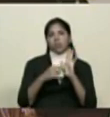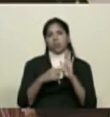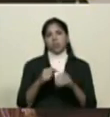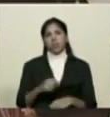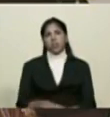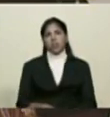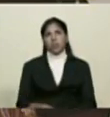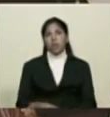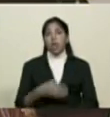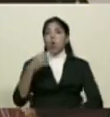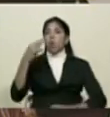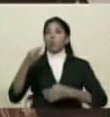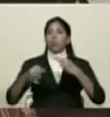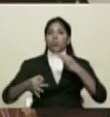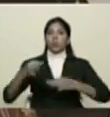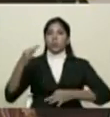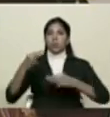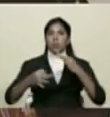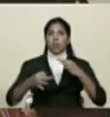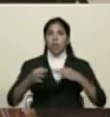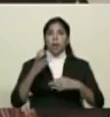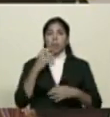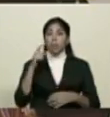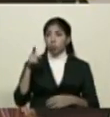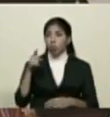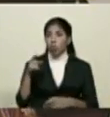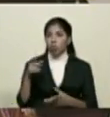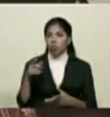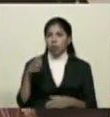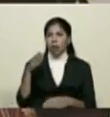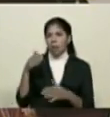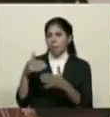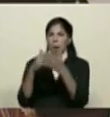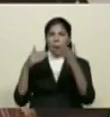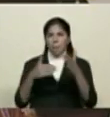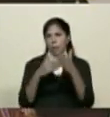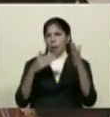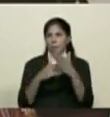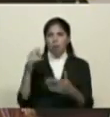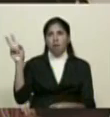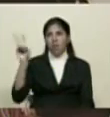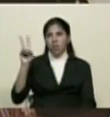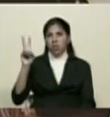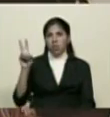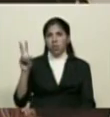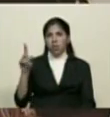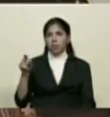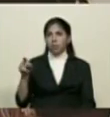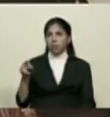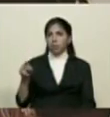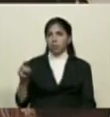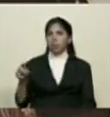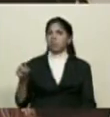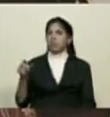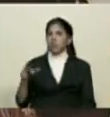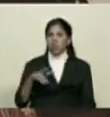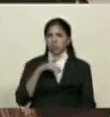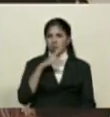que la justicia esté acompañada. Oye, si tú has dañado patrimonialmente el país, hermano, repatriar los